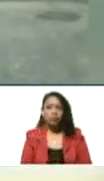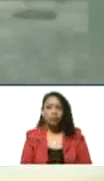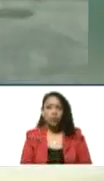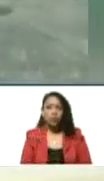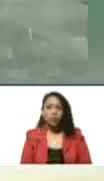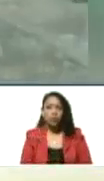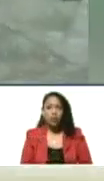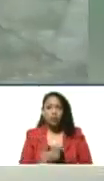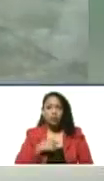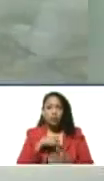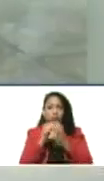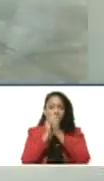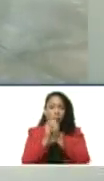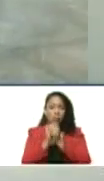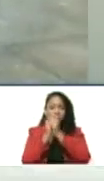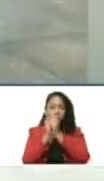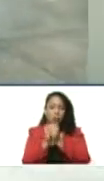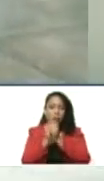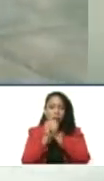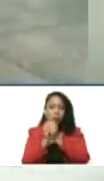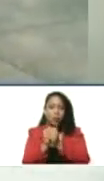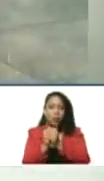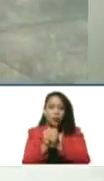Elevamos nuestra plegaria, nuestras oraciones